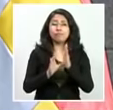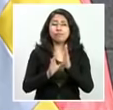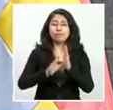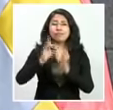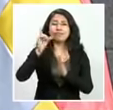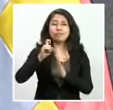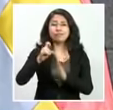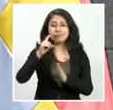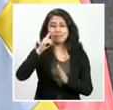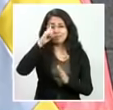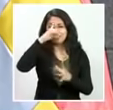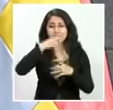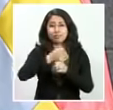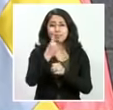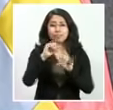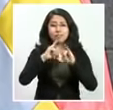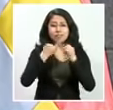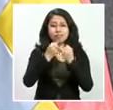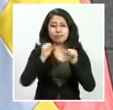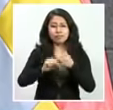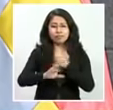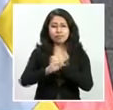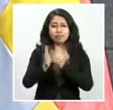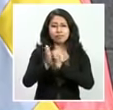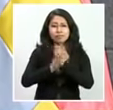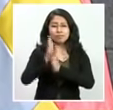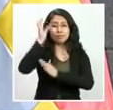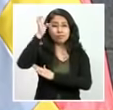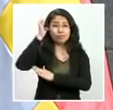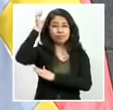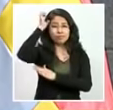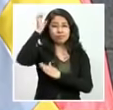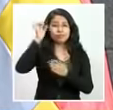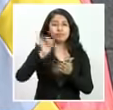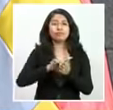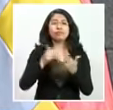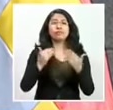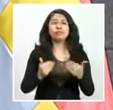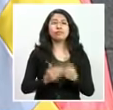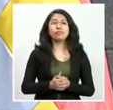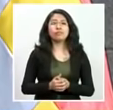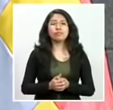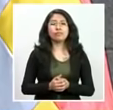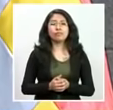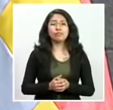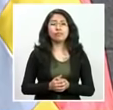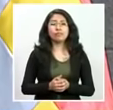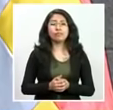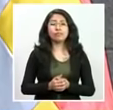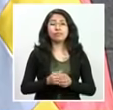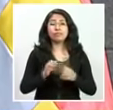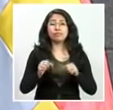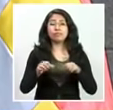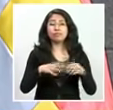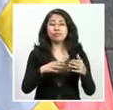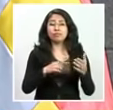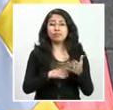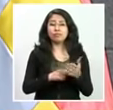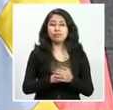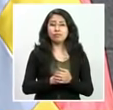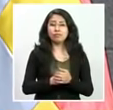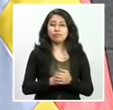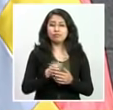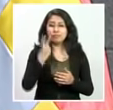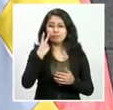debía crearse una institución que defienda los intereses del Estado, pues la dualidad de funciones hacía inclusive una función anacrónica